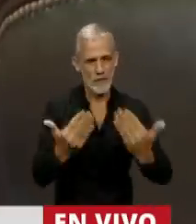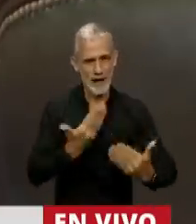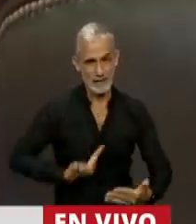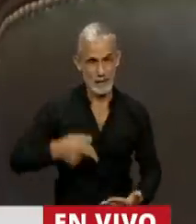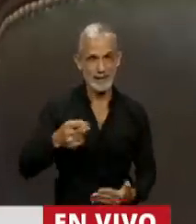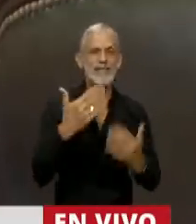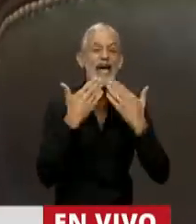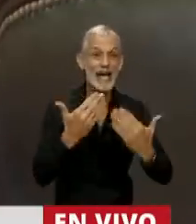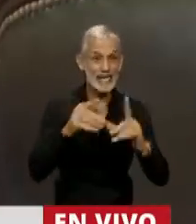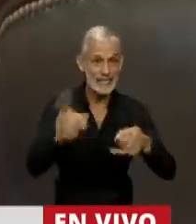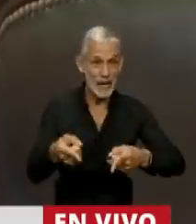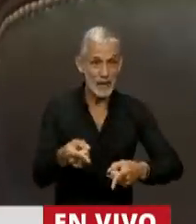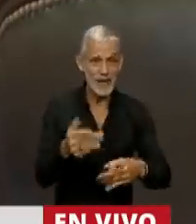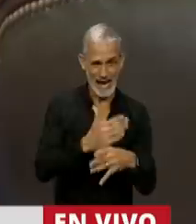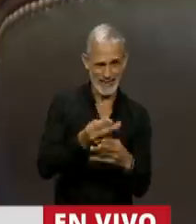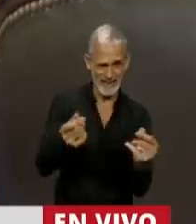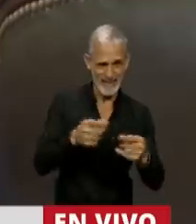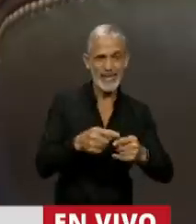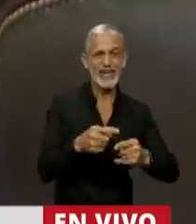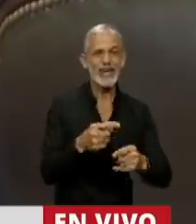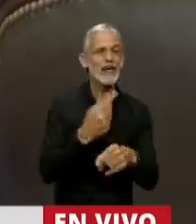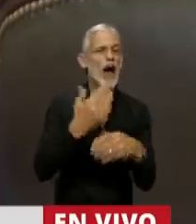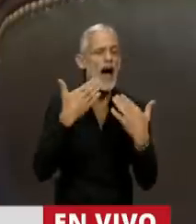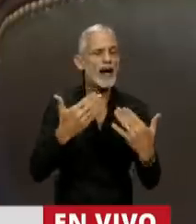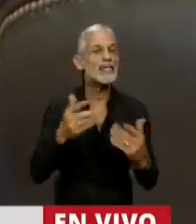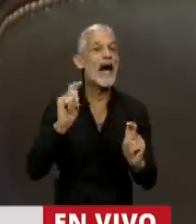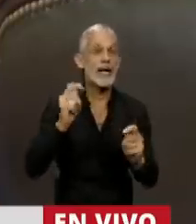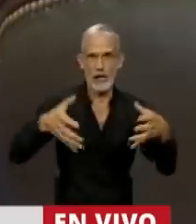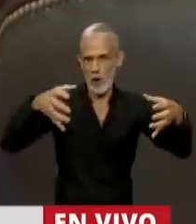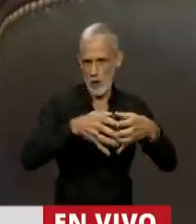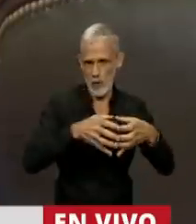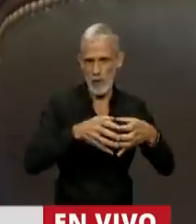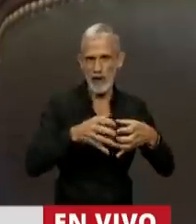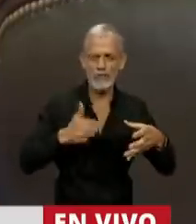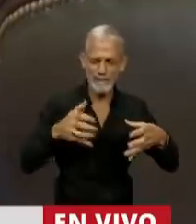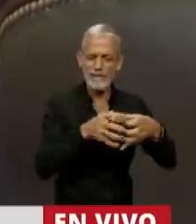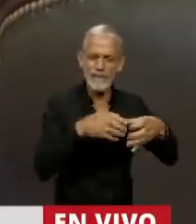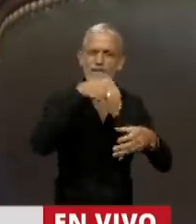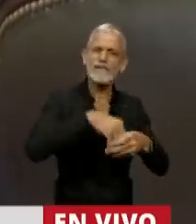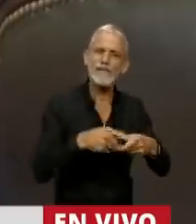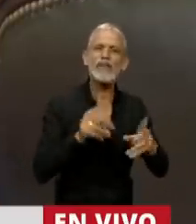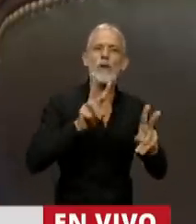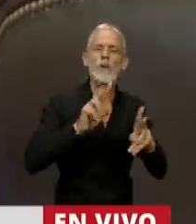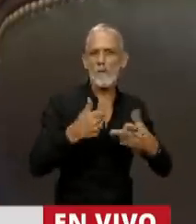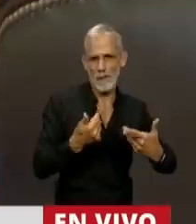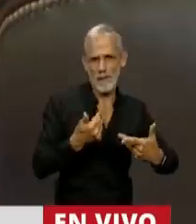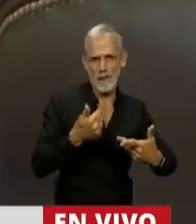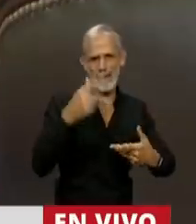gracias y agradecerle, antes de terminar nuevamente, al bloque que todavía me toca orientar por el respeto que